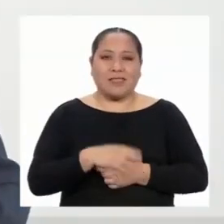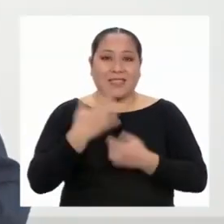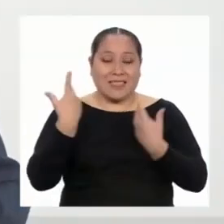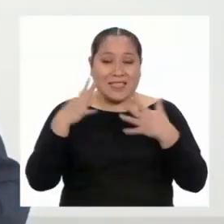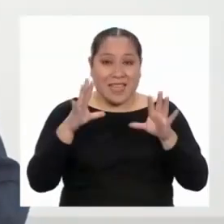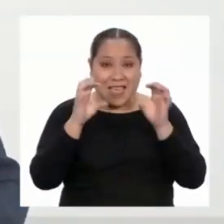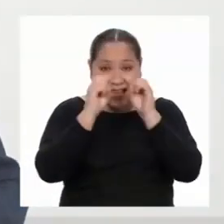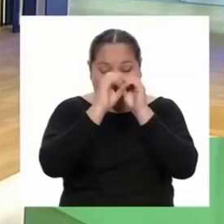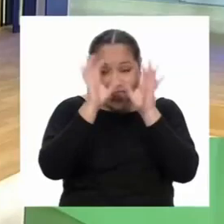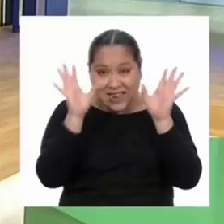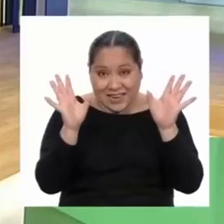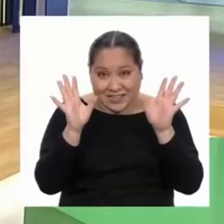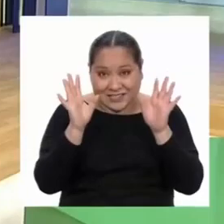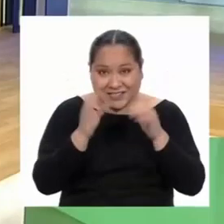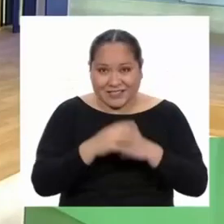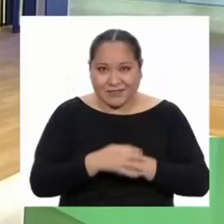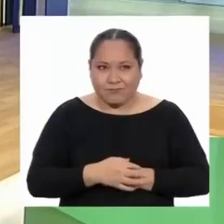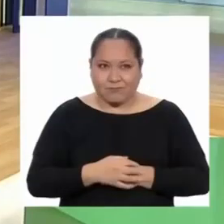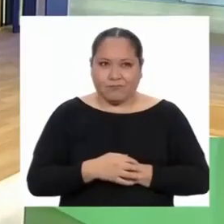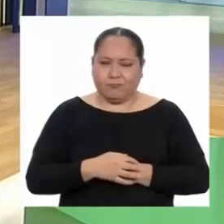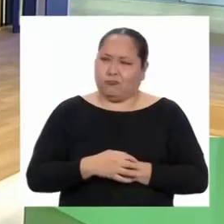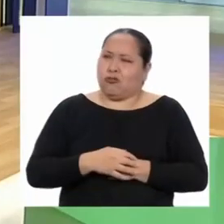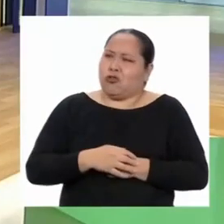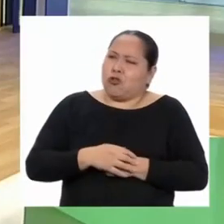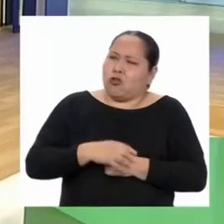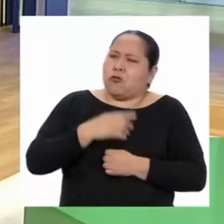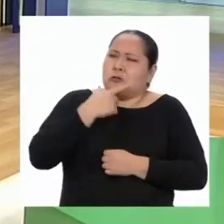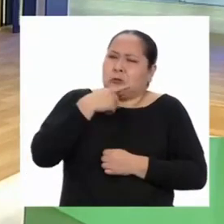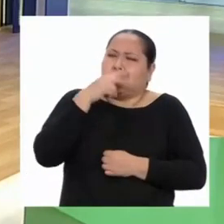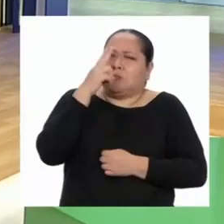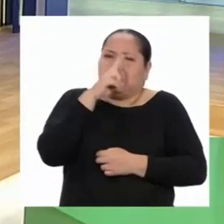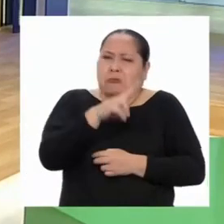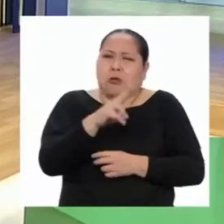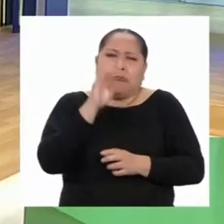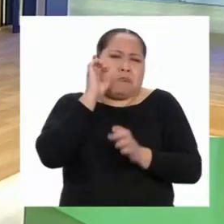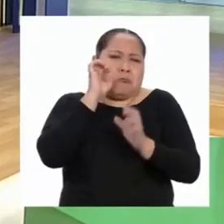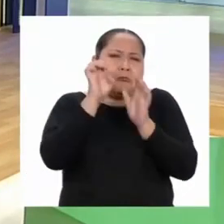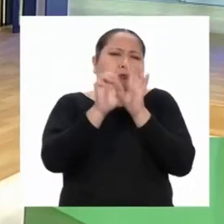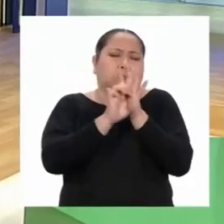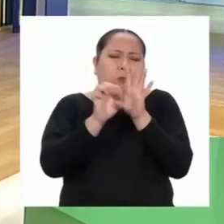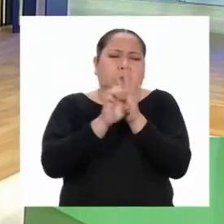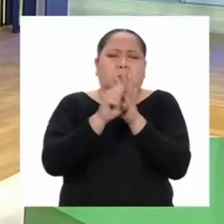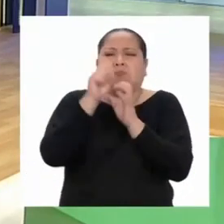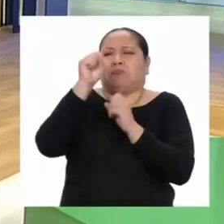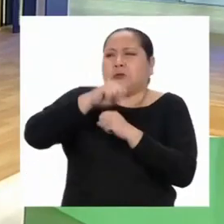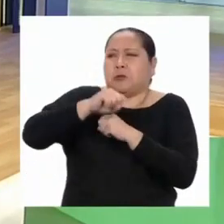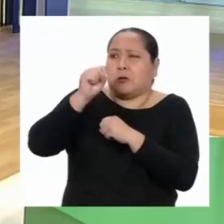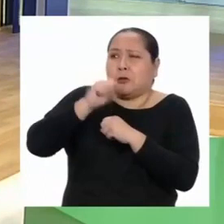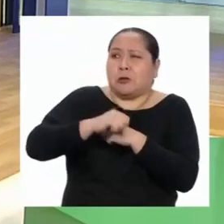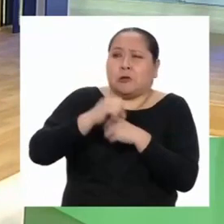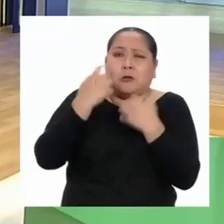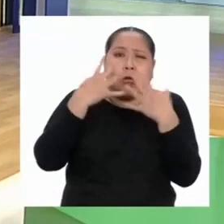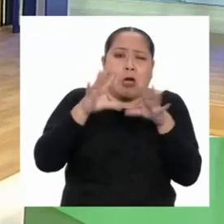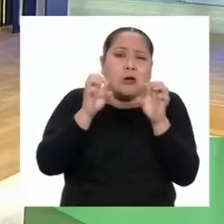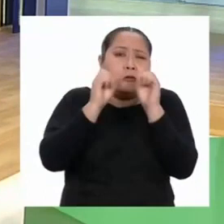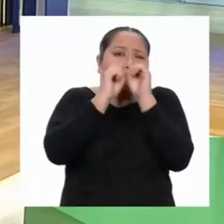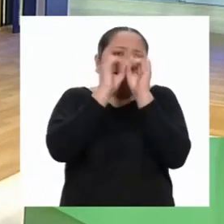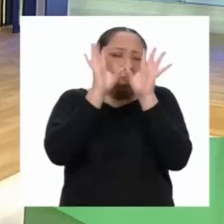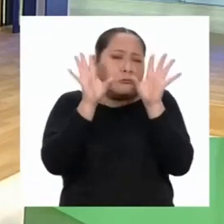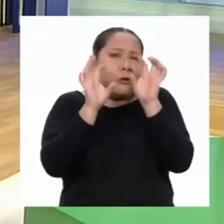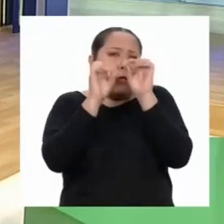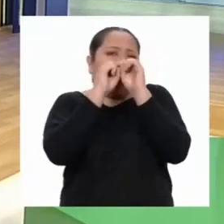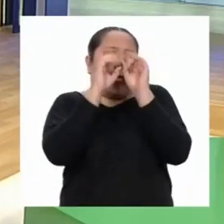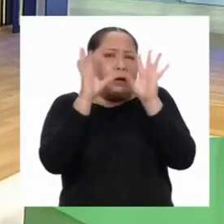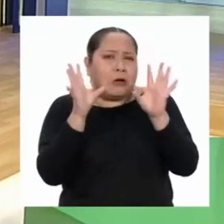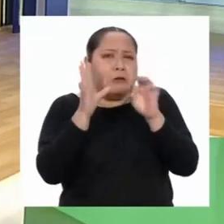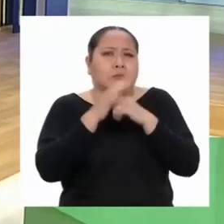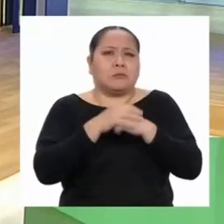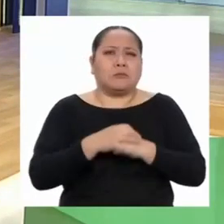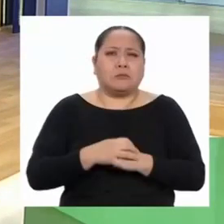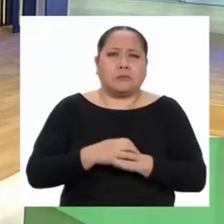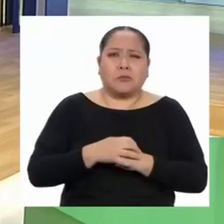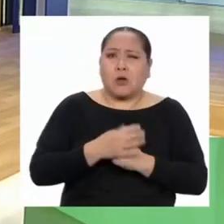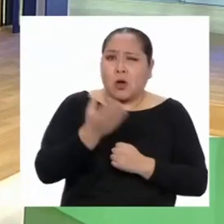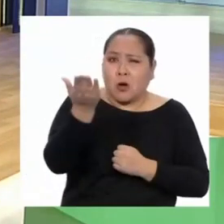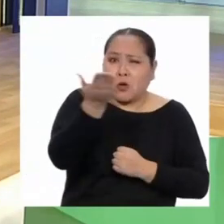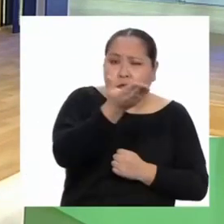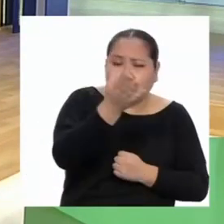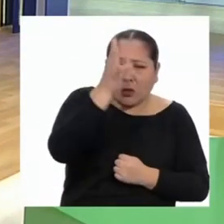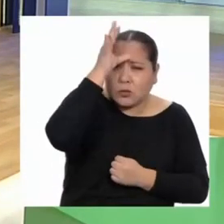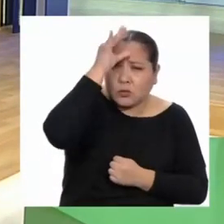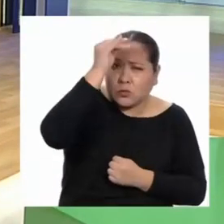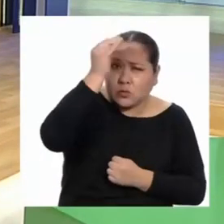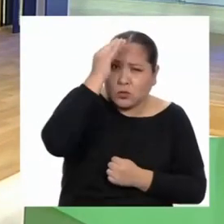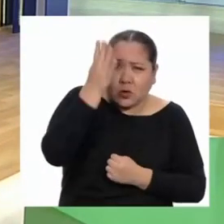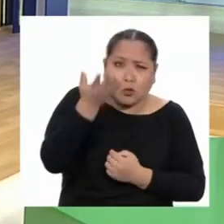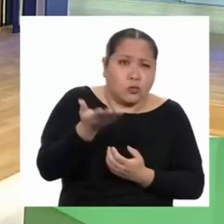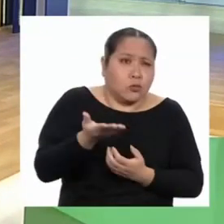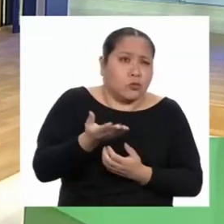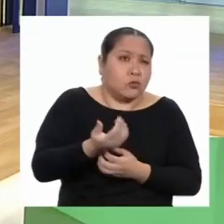quedó todo más claro? Viendo así los ejemplos, sí, me queda mucho más claro. A ustedes, chicas y